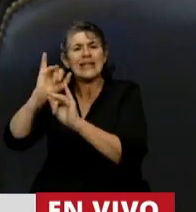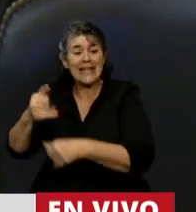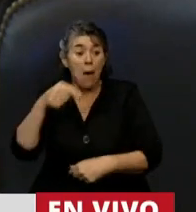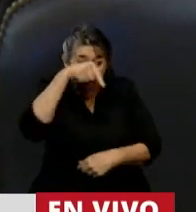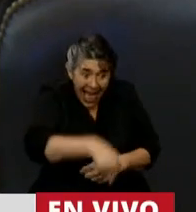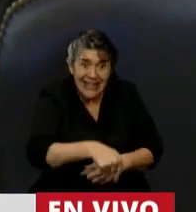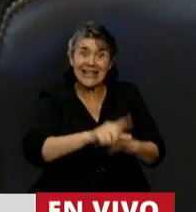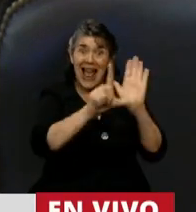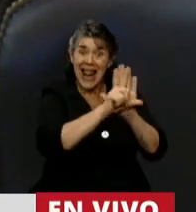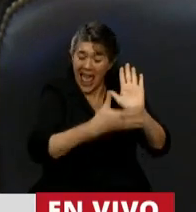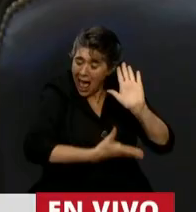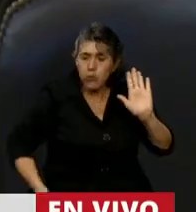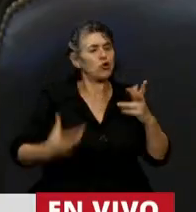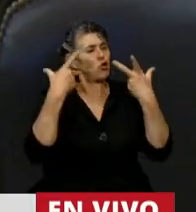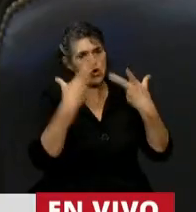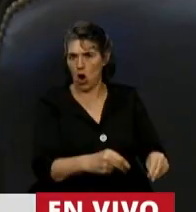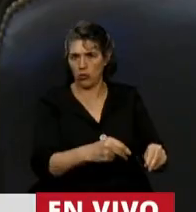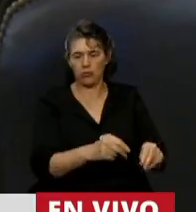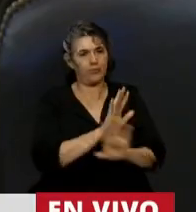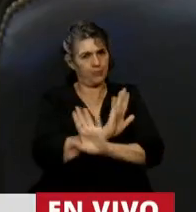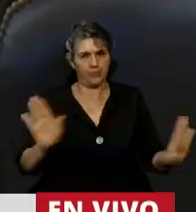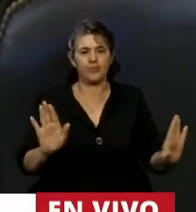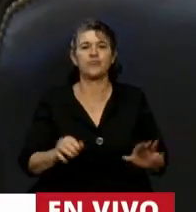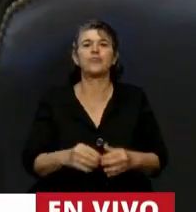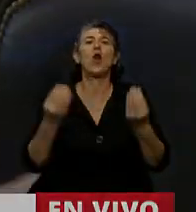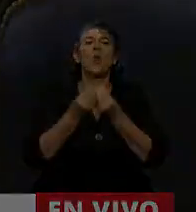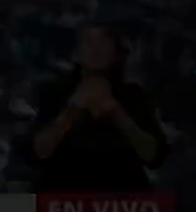acompaño con mi voto esta iniciativa. Muchas gracias, señor presidente. Gracias, diputado.